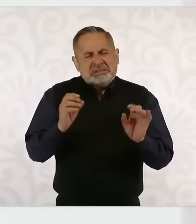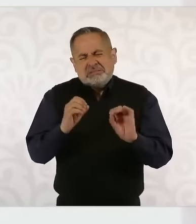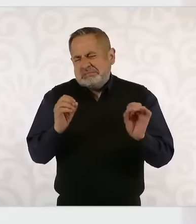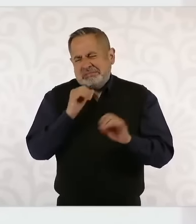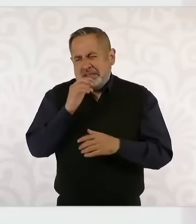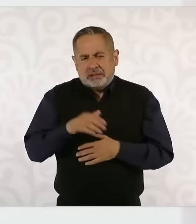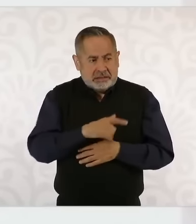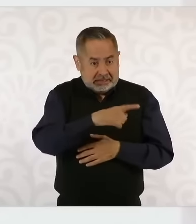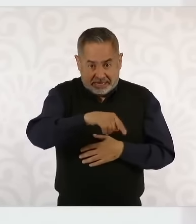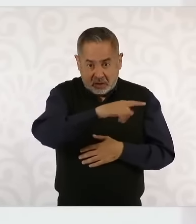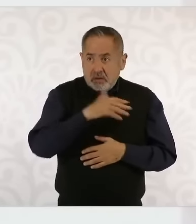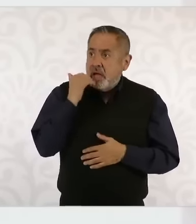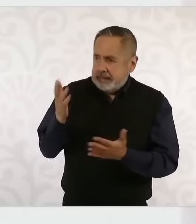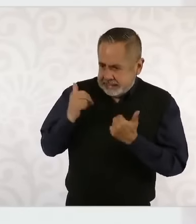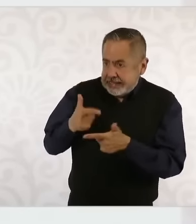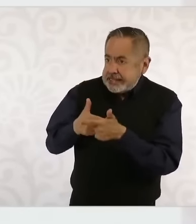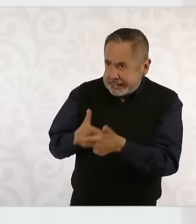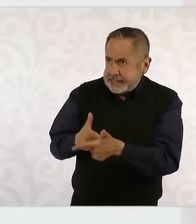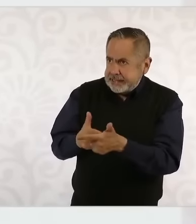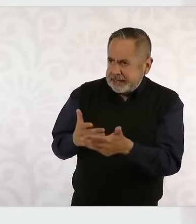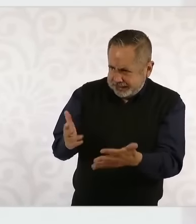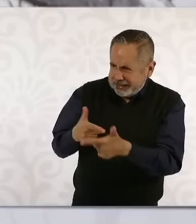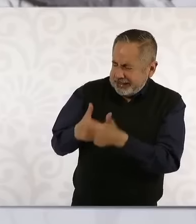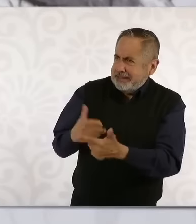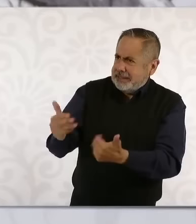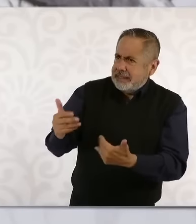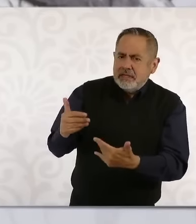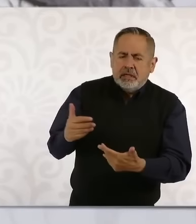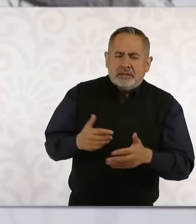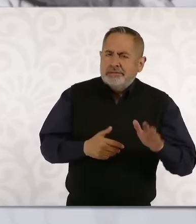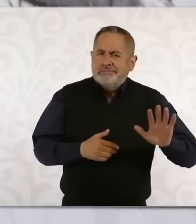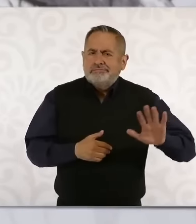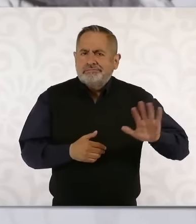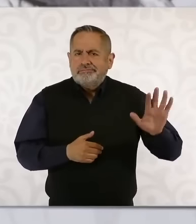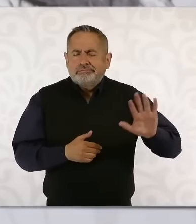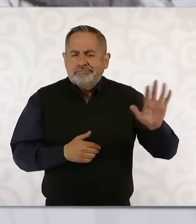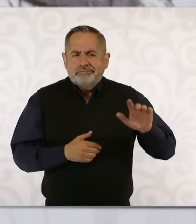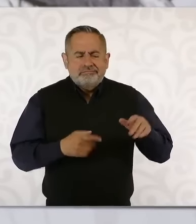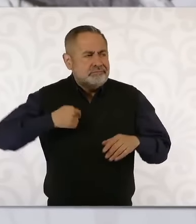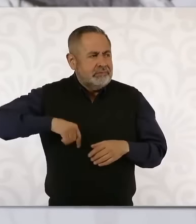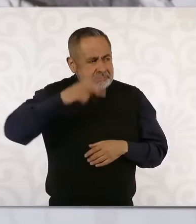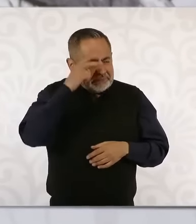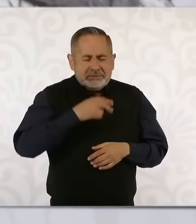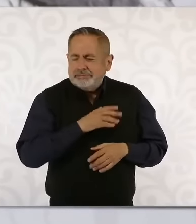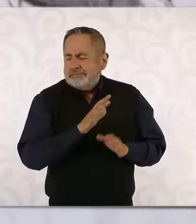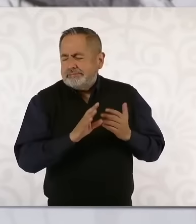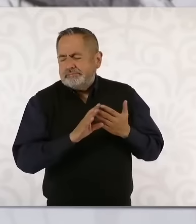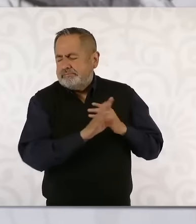es que caigamos en la provocación, y no vamos a caer. No vamos a caer por el bien de México.